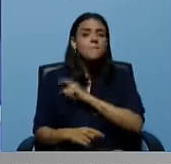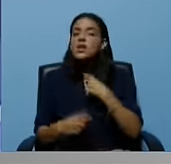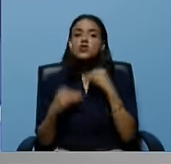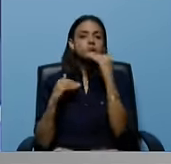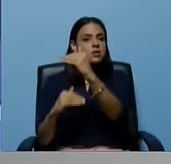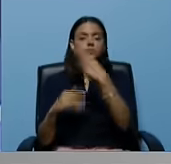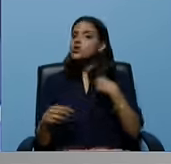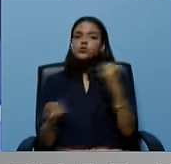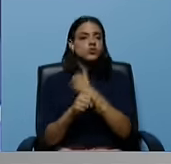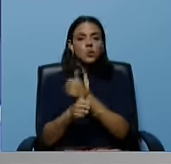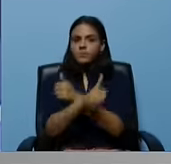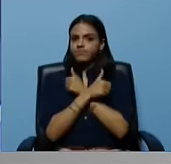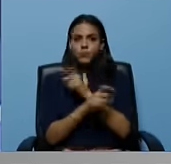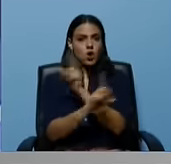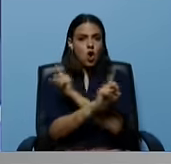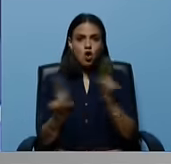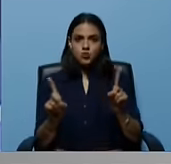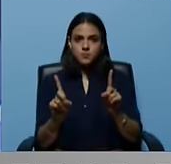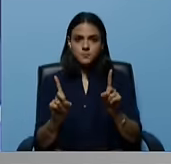limitada.